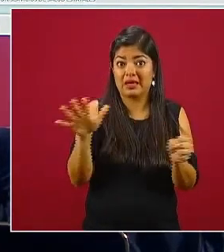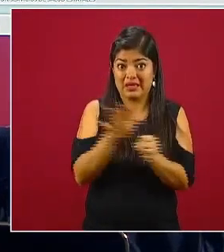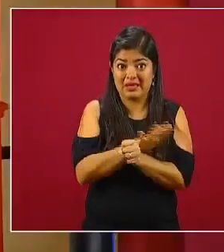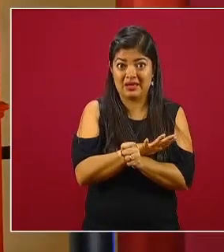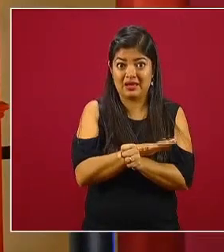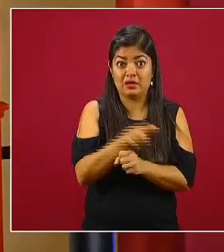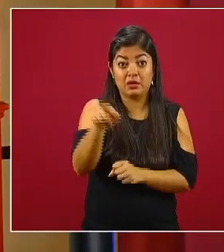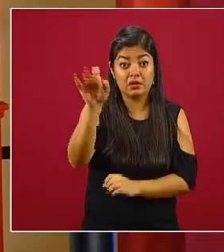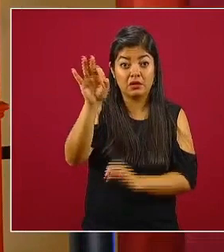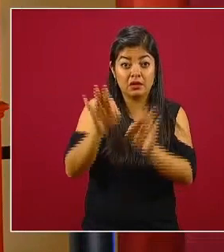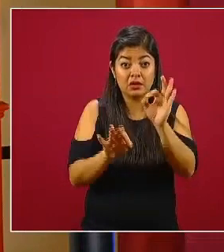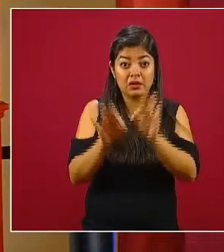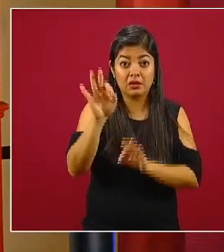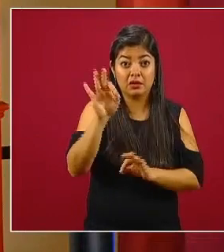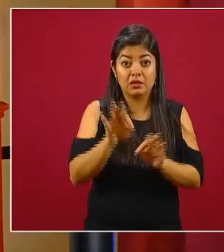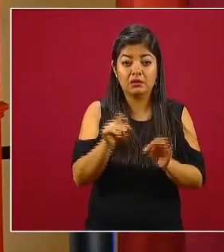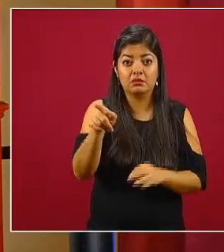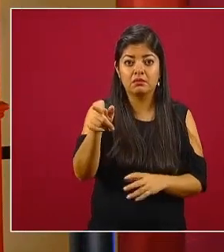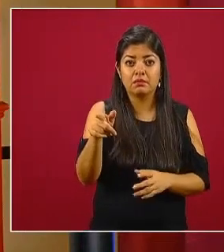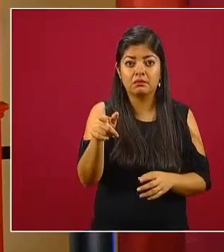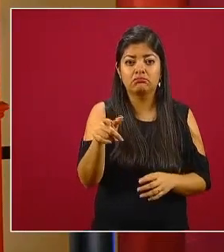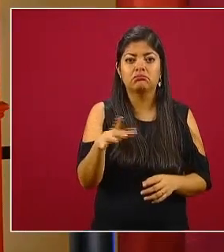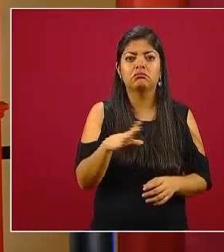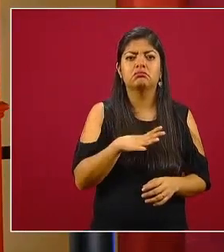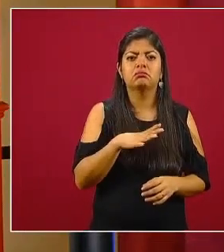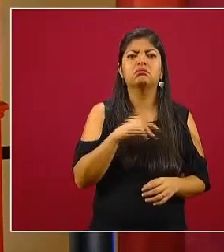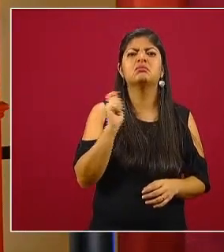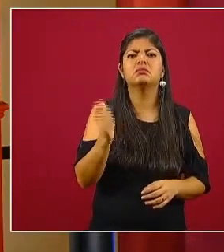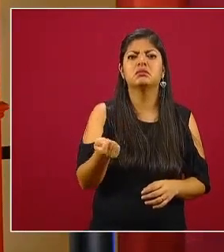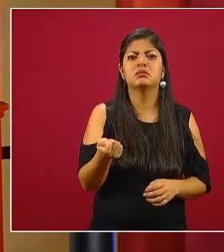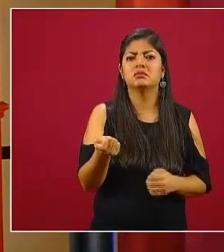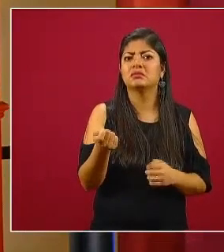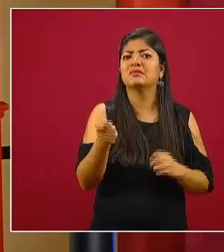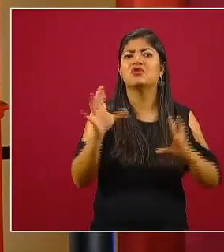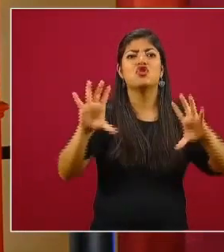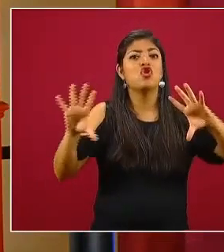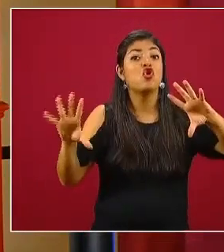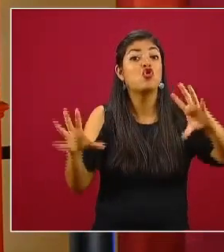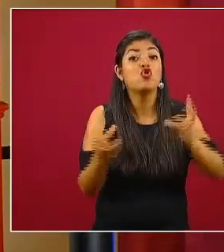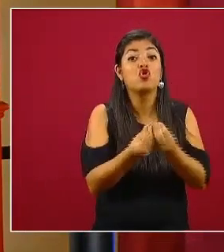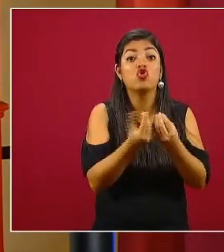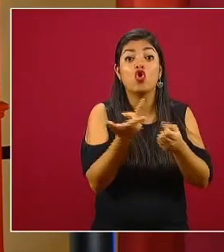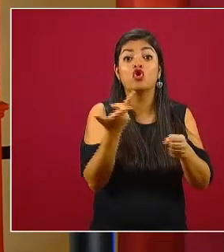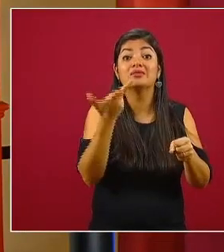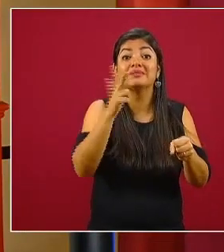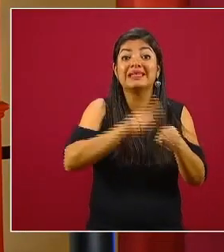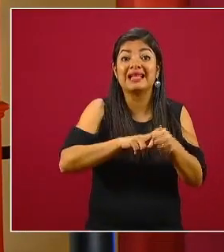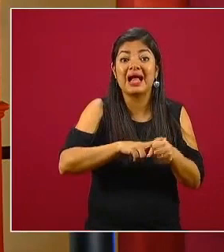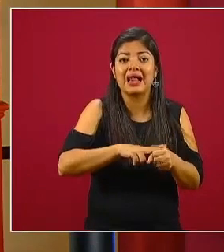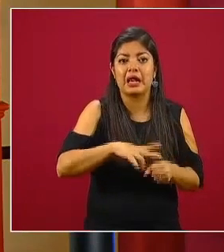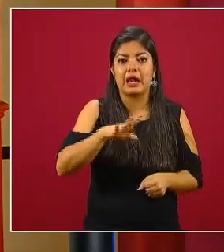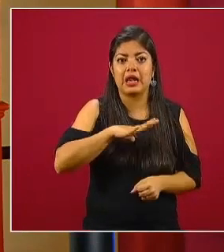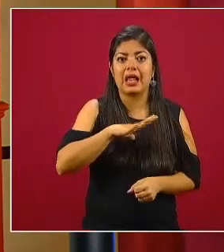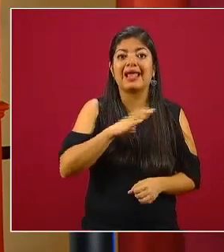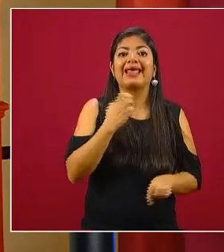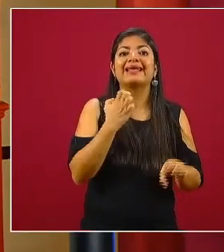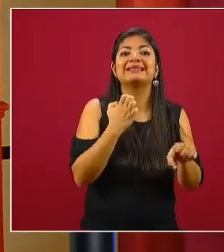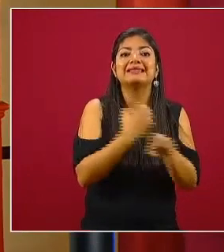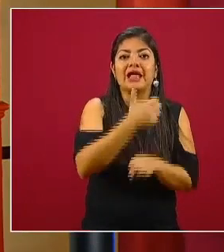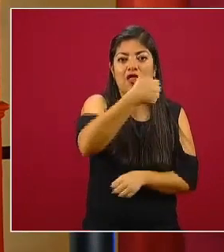estas cifras, estos porcentajes de ocupación, se refieren a todo el conjunto de hospitales que están en una entidad